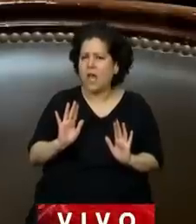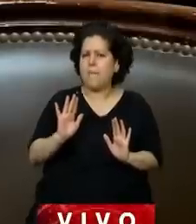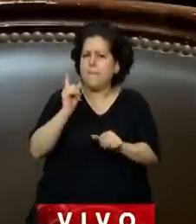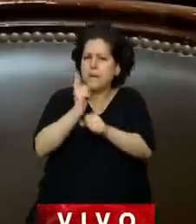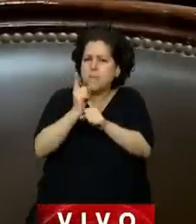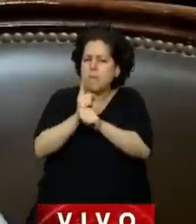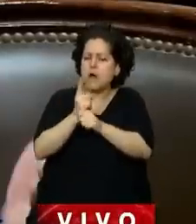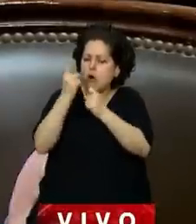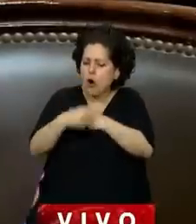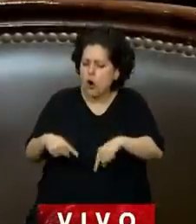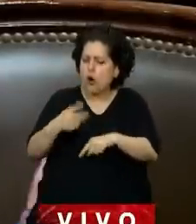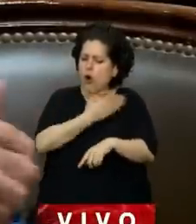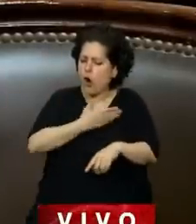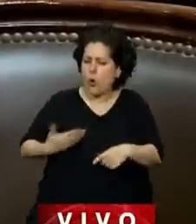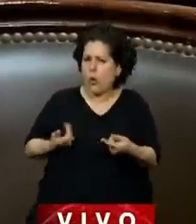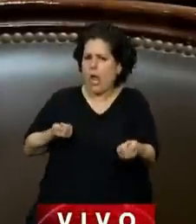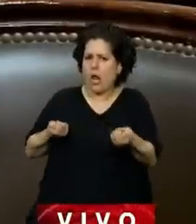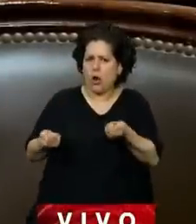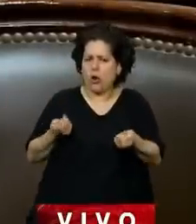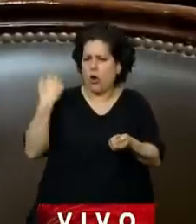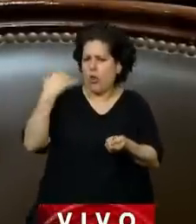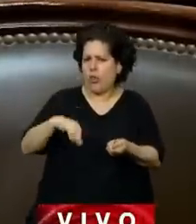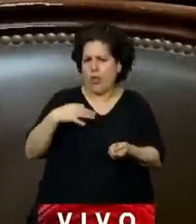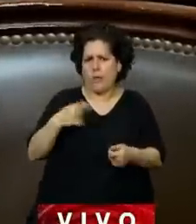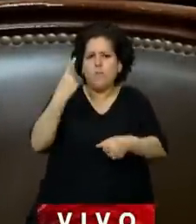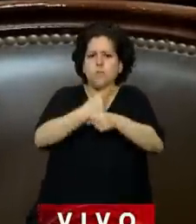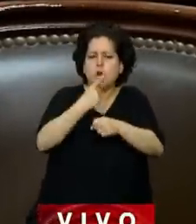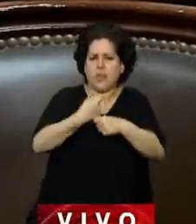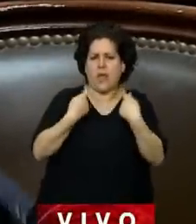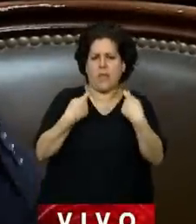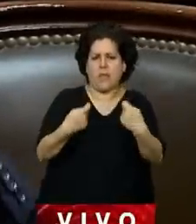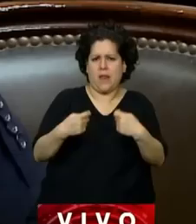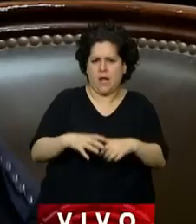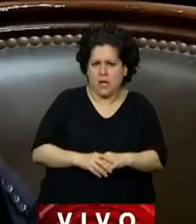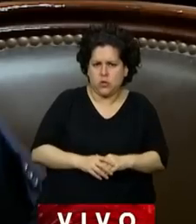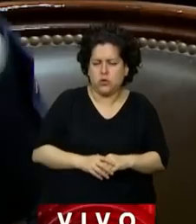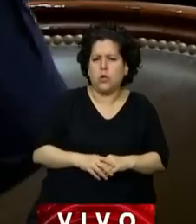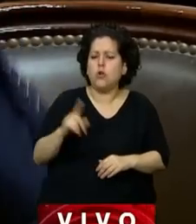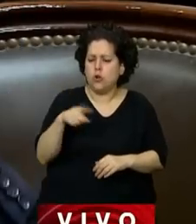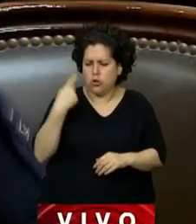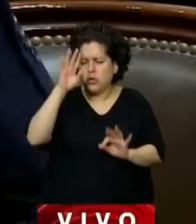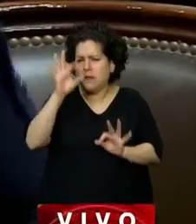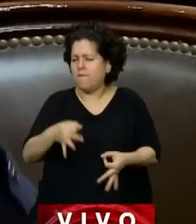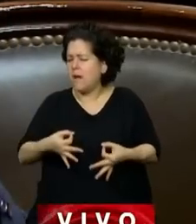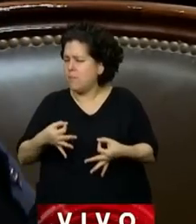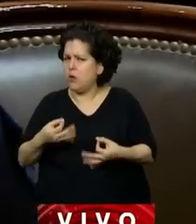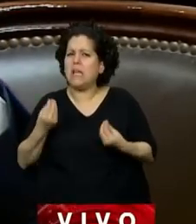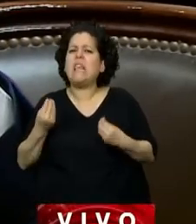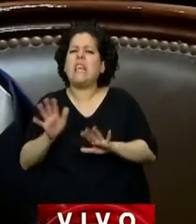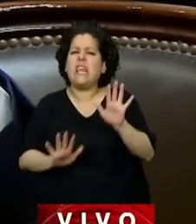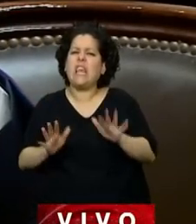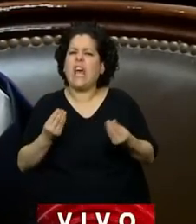gobernar es asignar prioridades en el gasto. Y nosotros sabemos perfectamente lo que nosotros